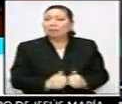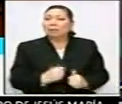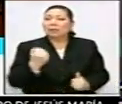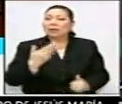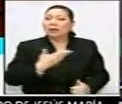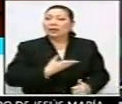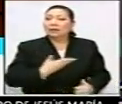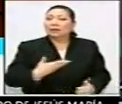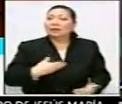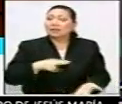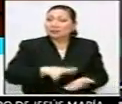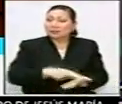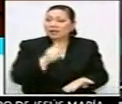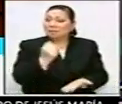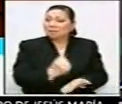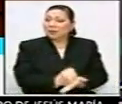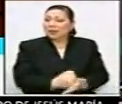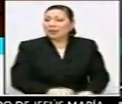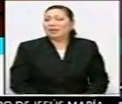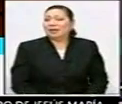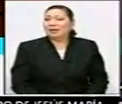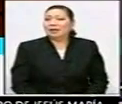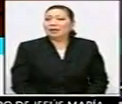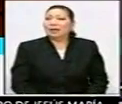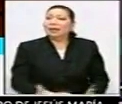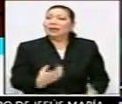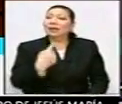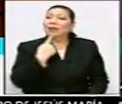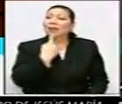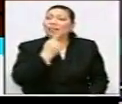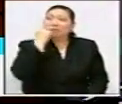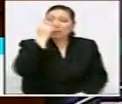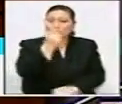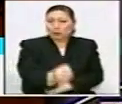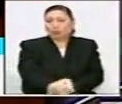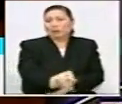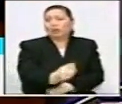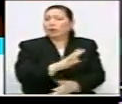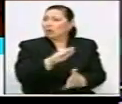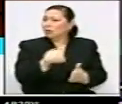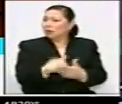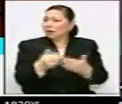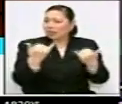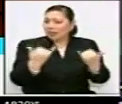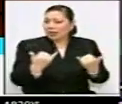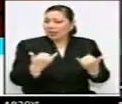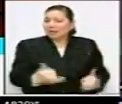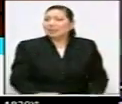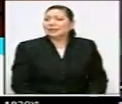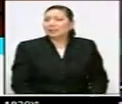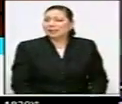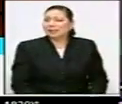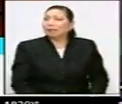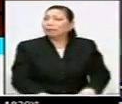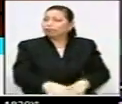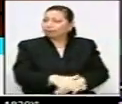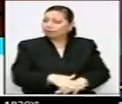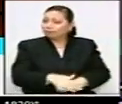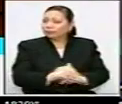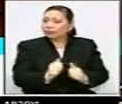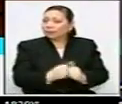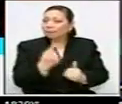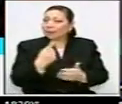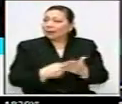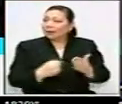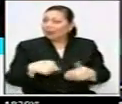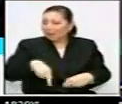Poder Ejecutivo se apruebe. Quiero denunciar públicamente que todo esto son preparativos para